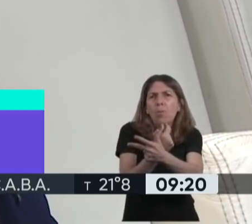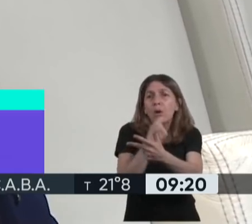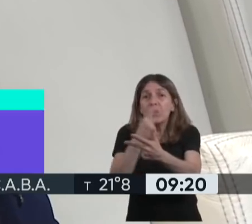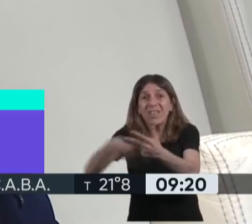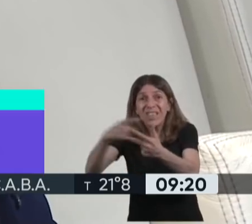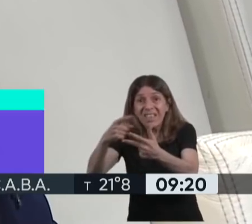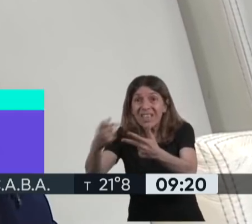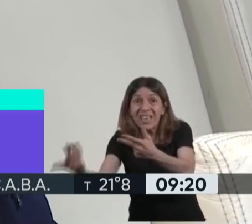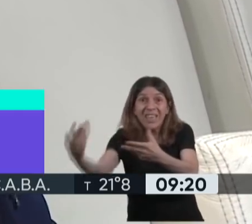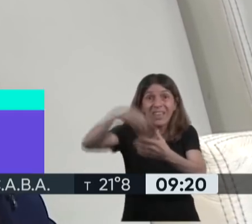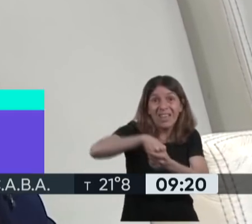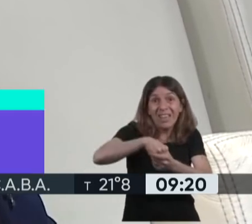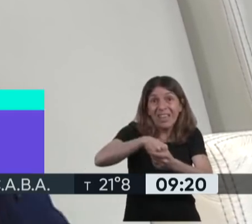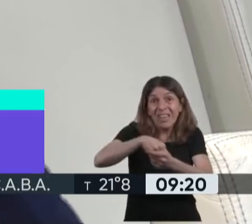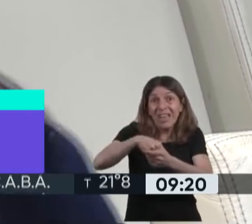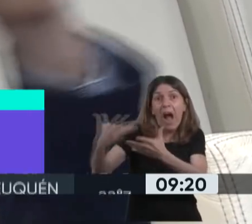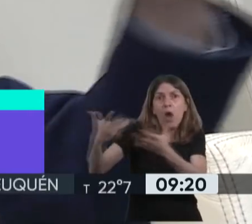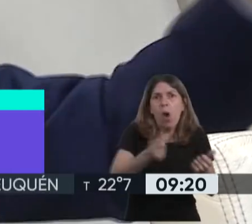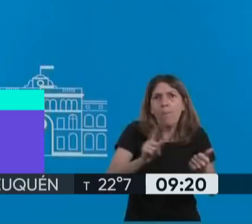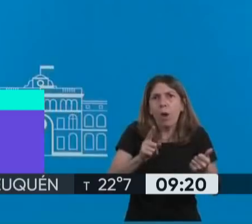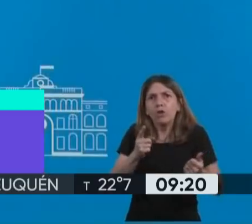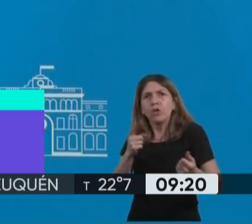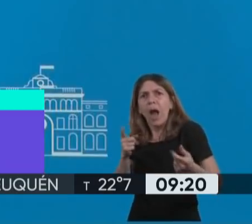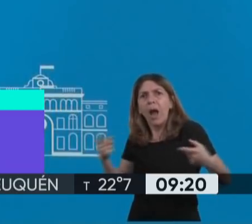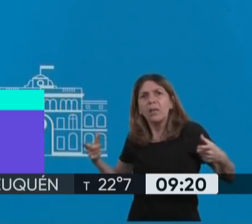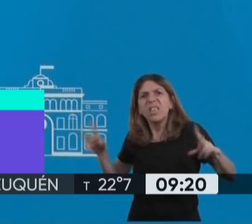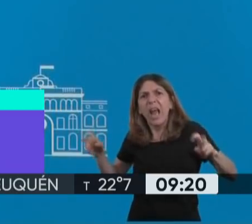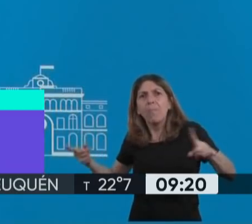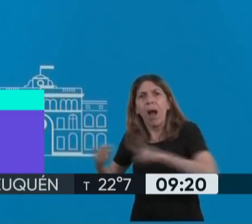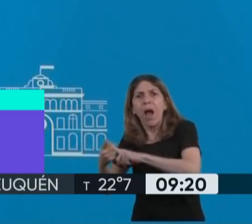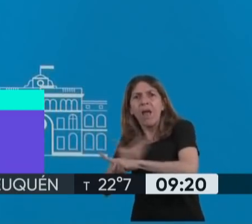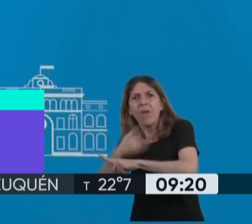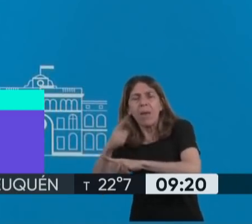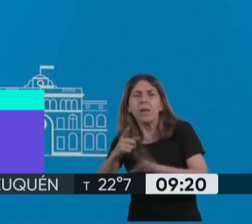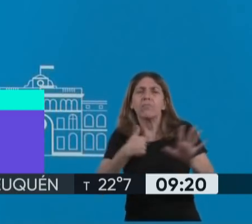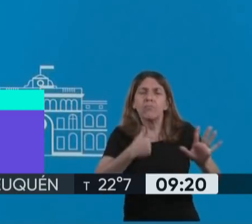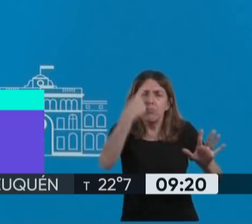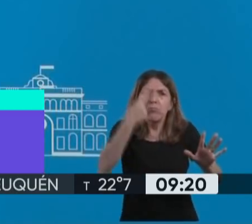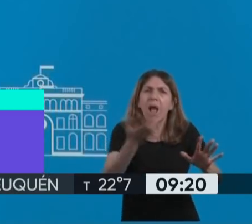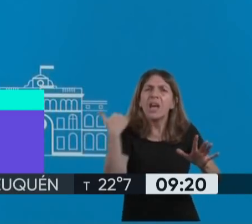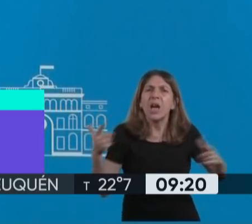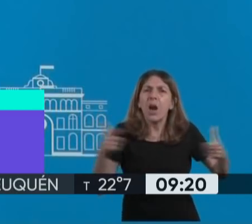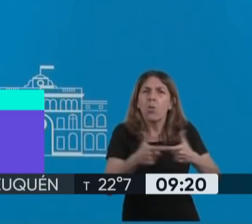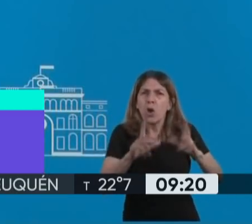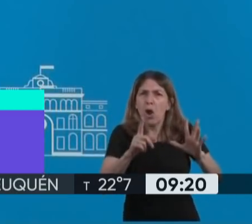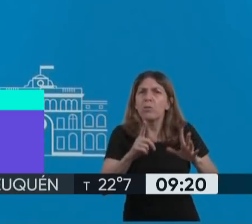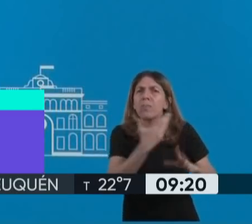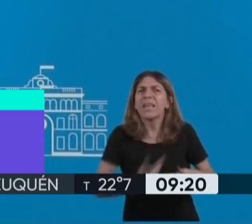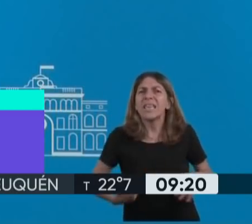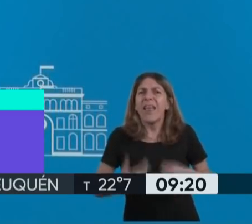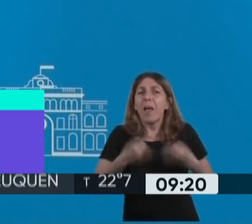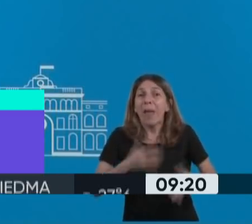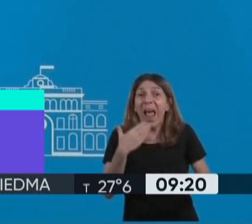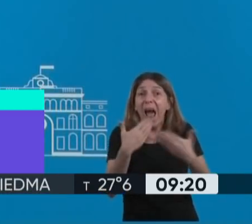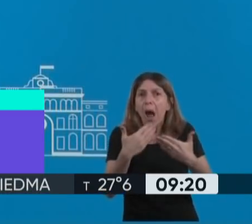en las negociaciones que se están haciendo con el fondo. Gracias. Yo creo que la reunión de ayer sobrevoló la definición del presidente apenas empezó la reunión, que es que